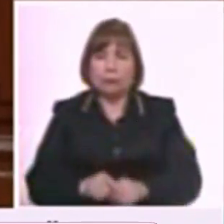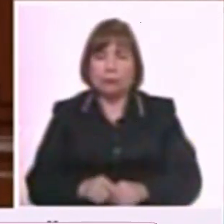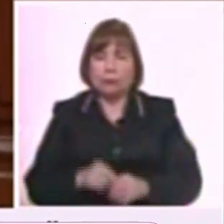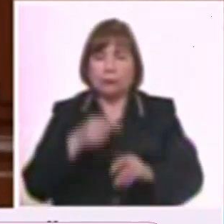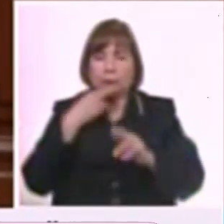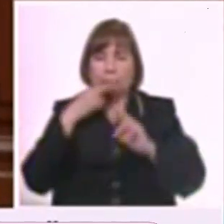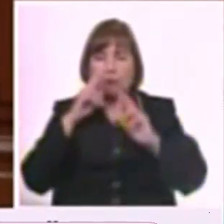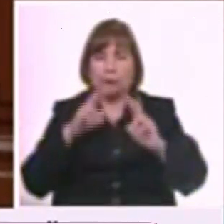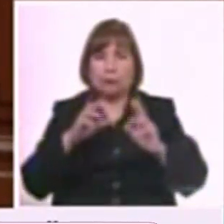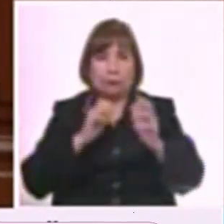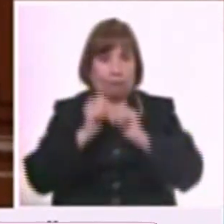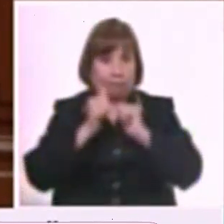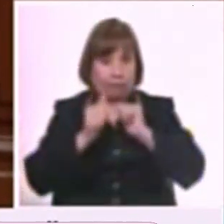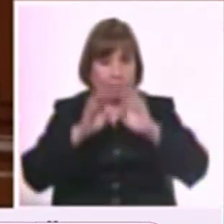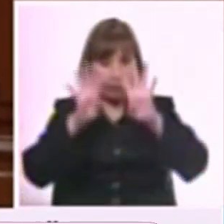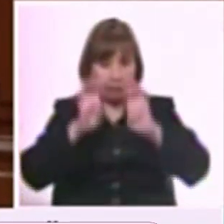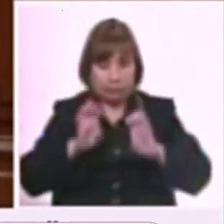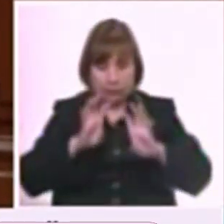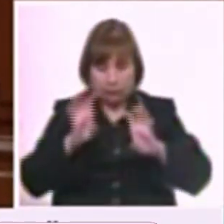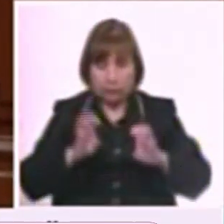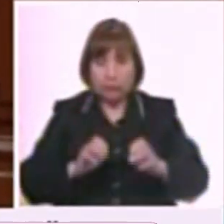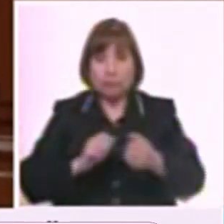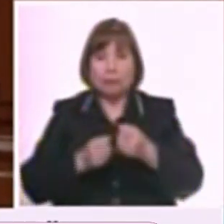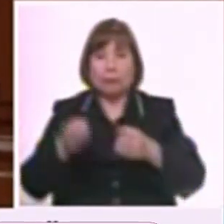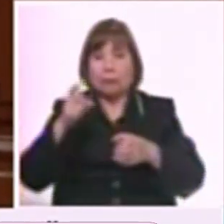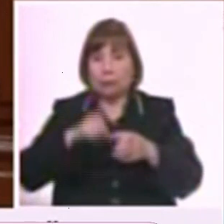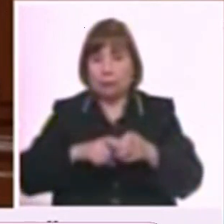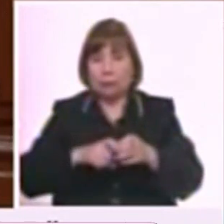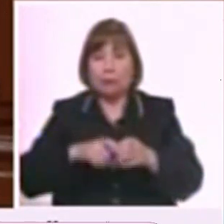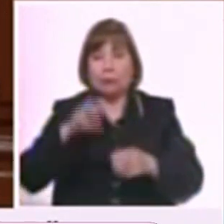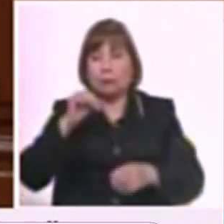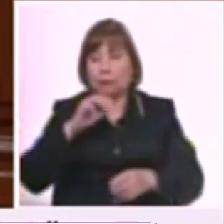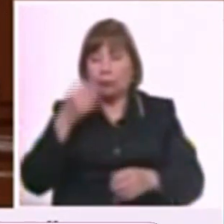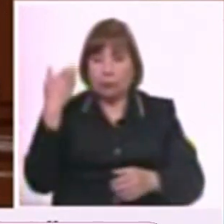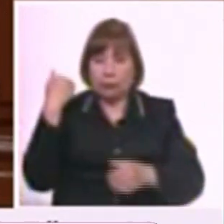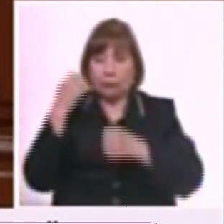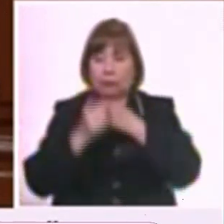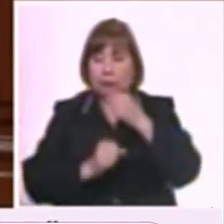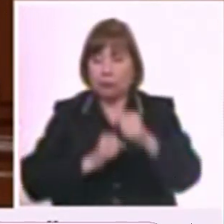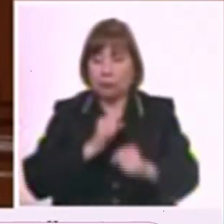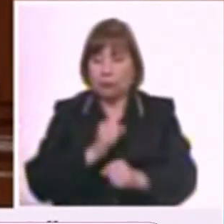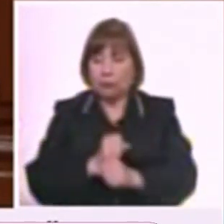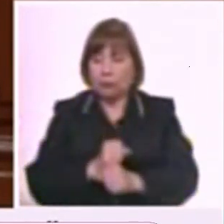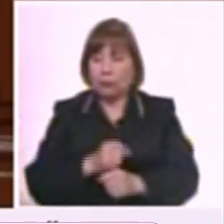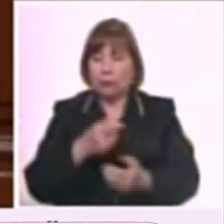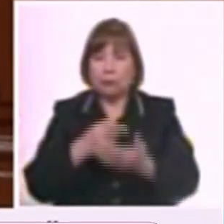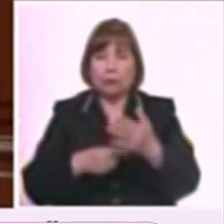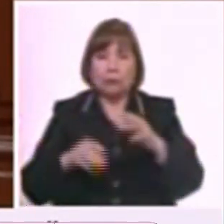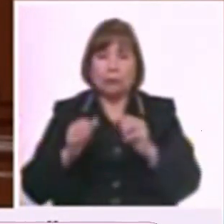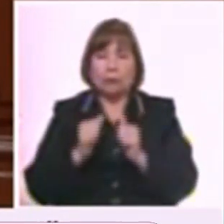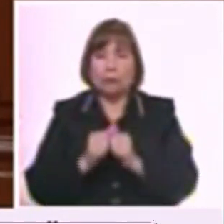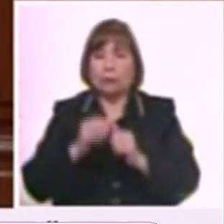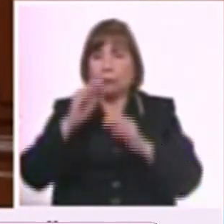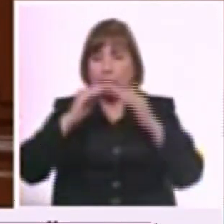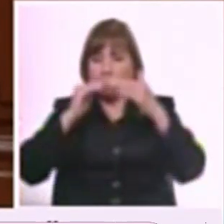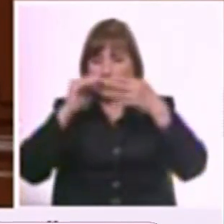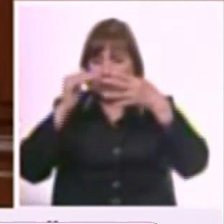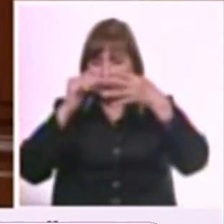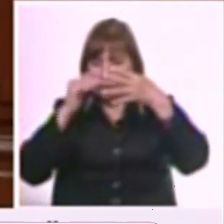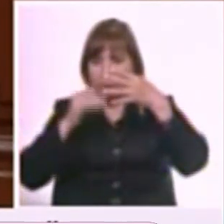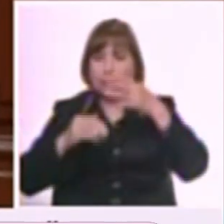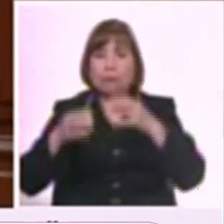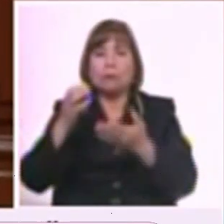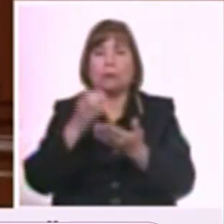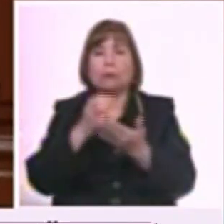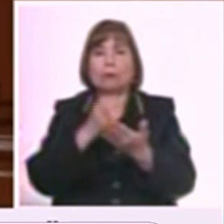en instituciones públicas educativas de educación básica, sobre un total de 270.000 concursantes.